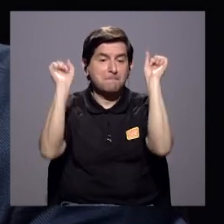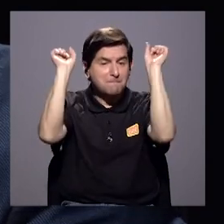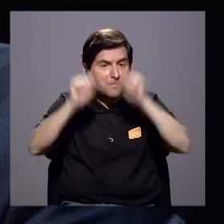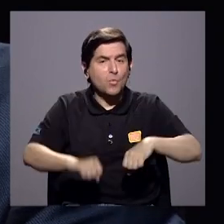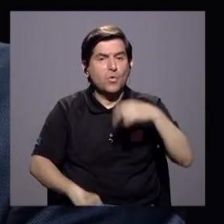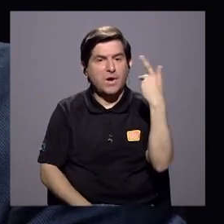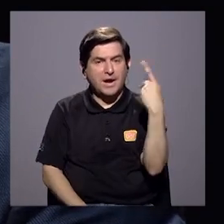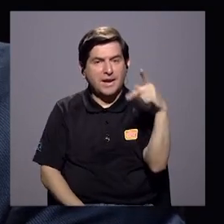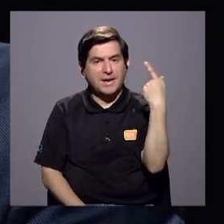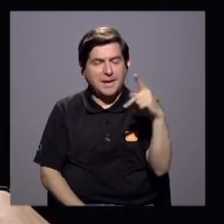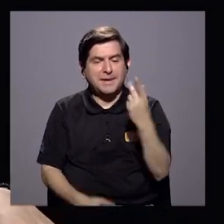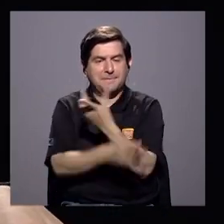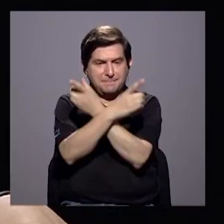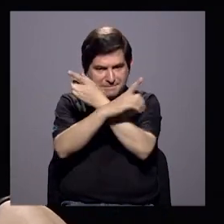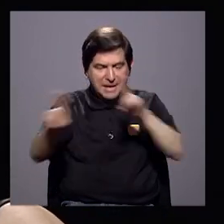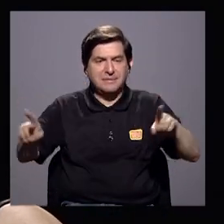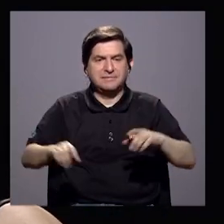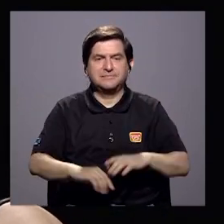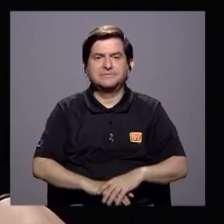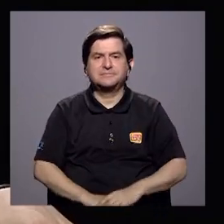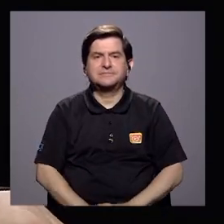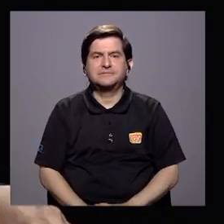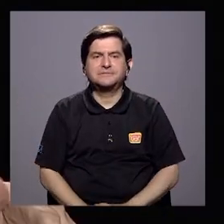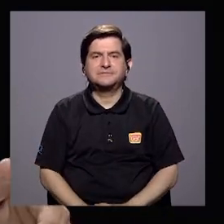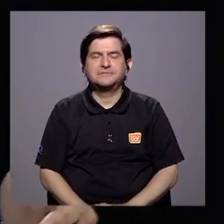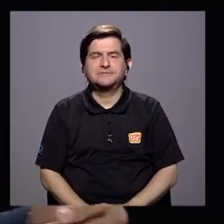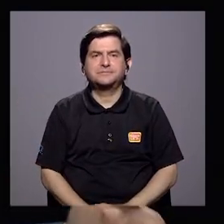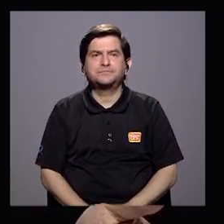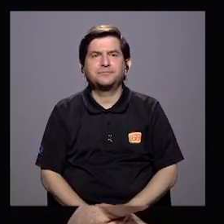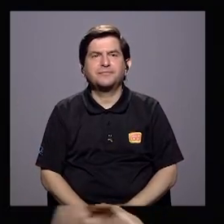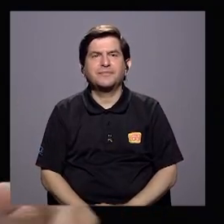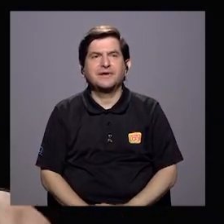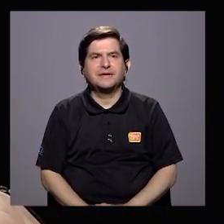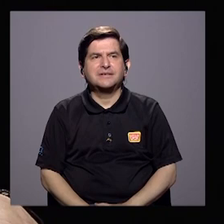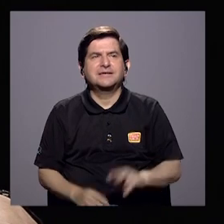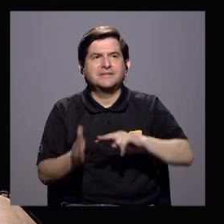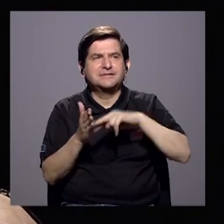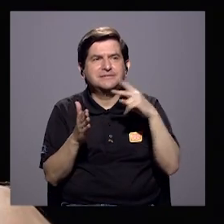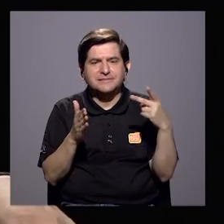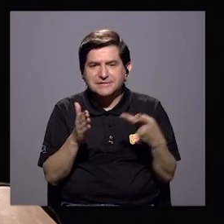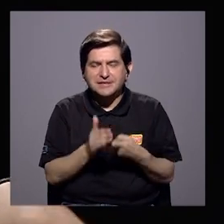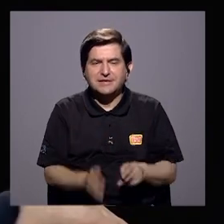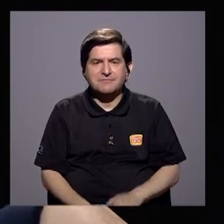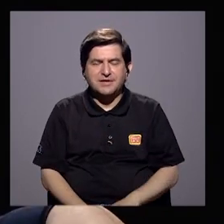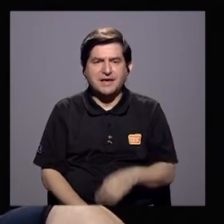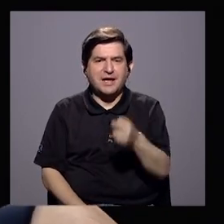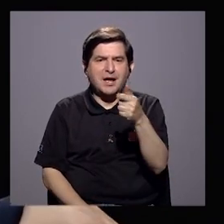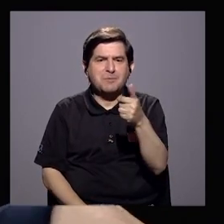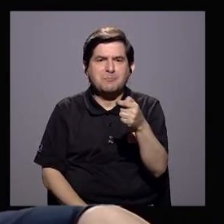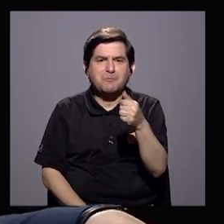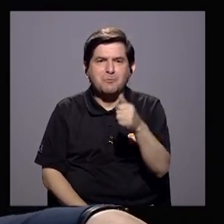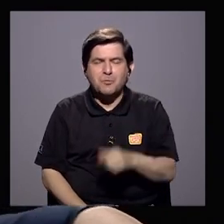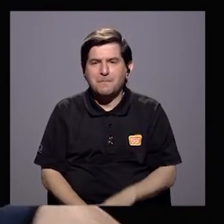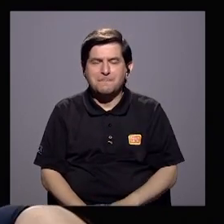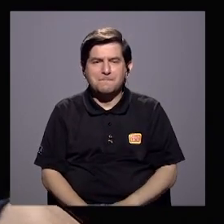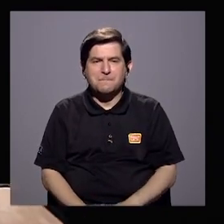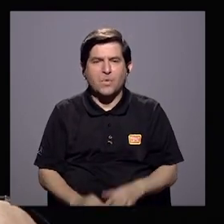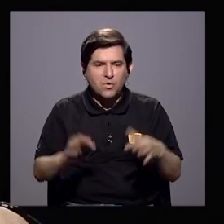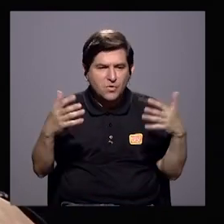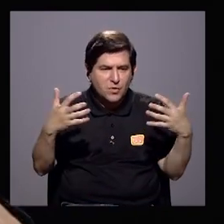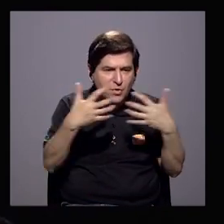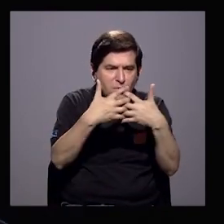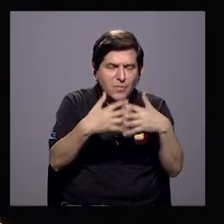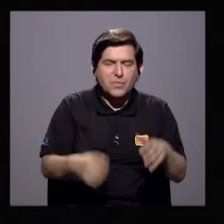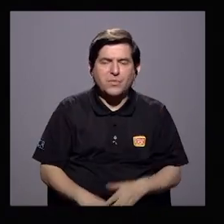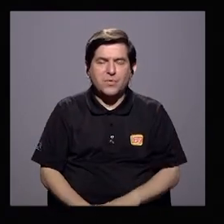puede poner en peligro la democracia fue fue a ver como alguien es poco consecuente la agencia de protección